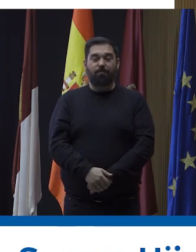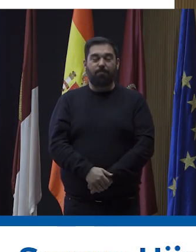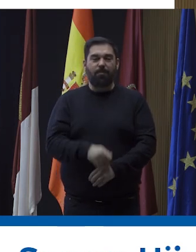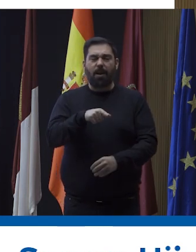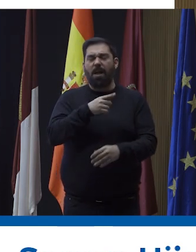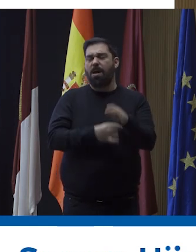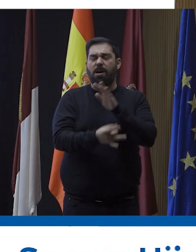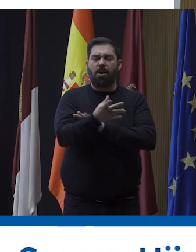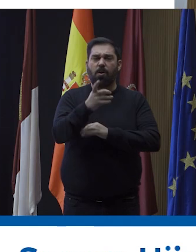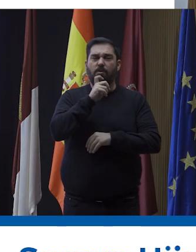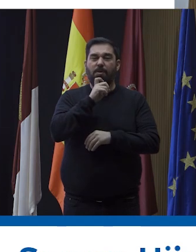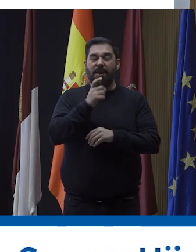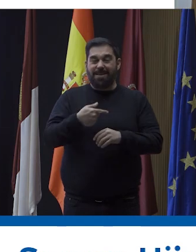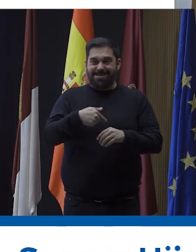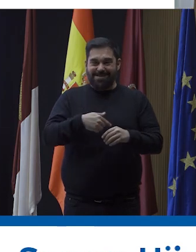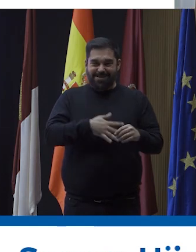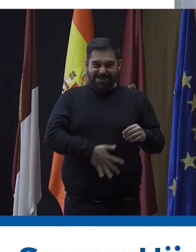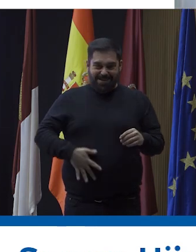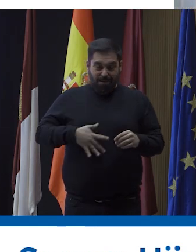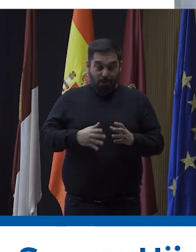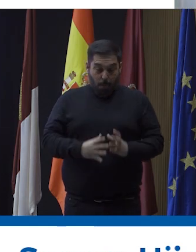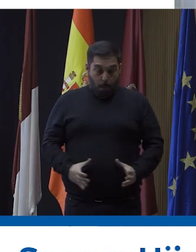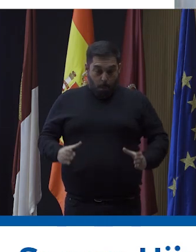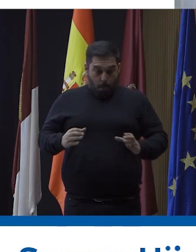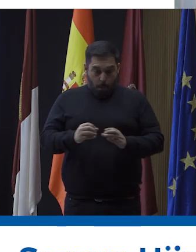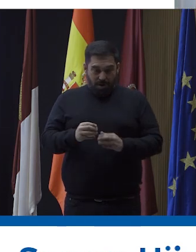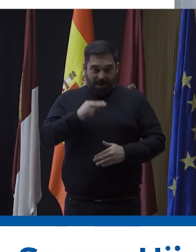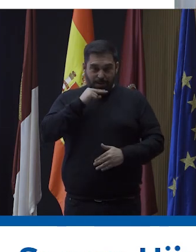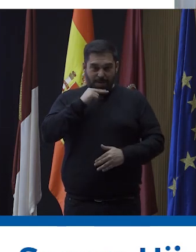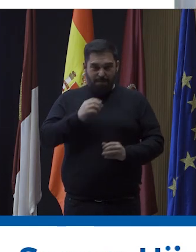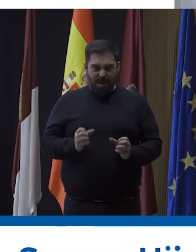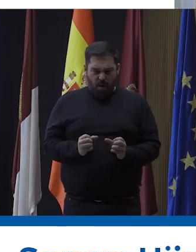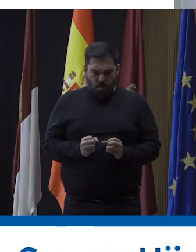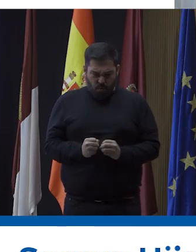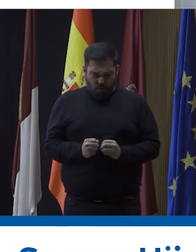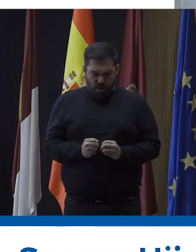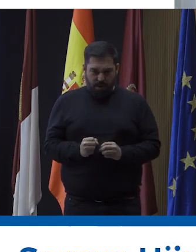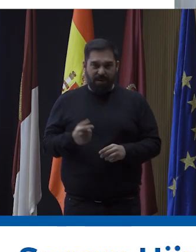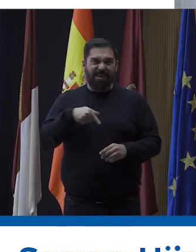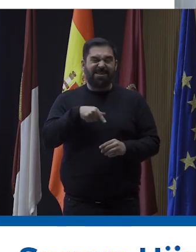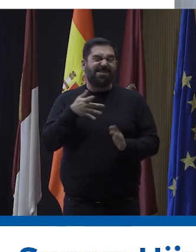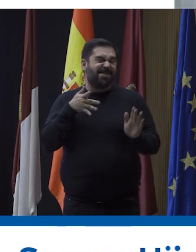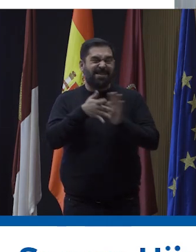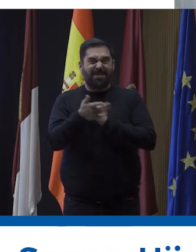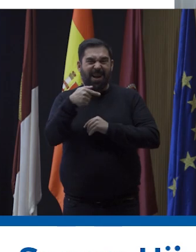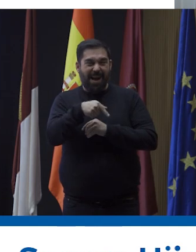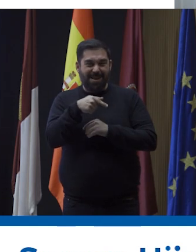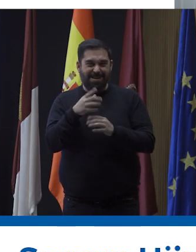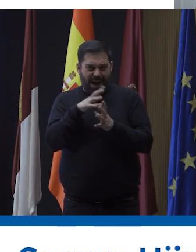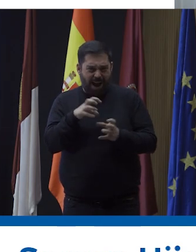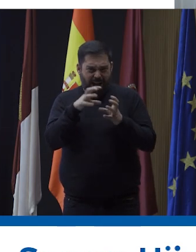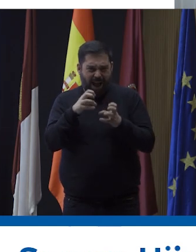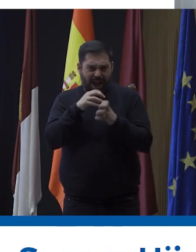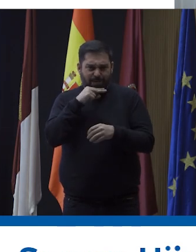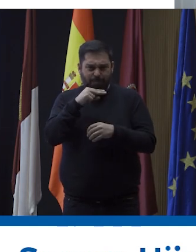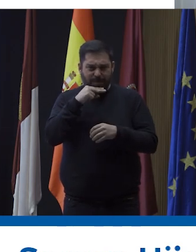producir una contracción de la vejiga, que también tiene músculo involuntario, y eso hace que aparezcan unas ganas de orinar